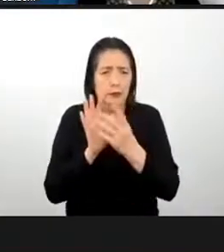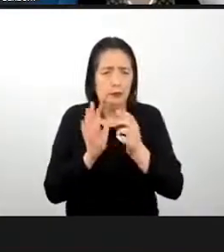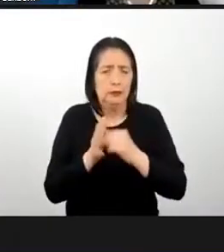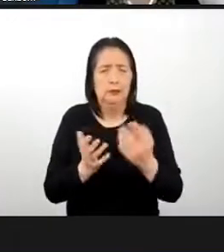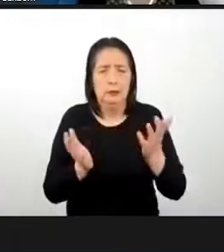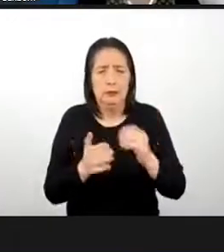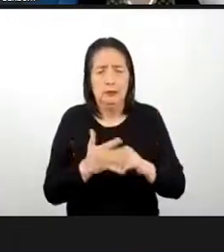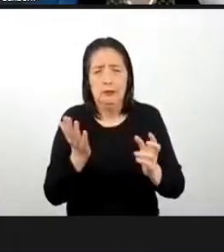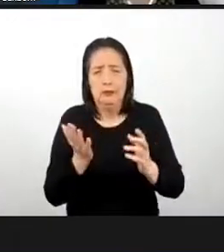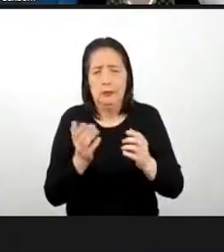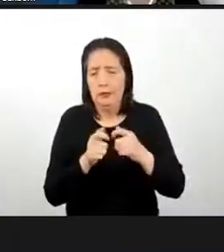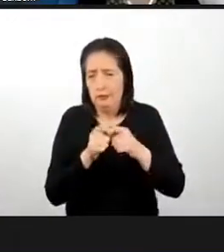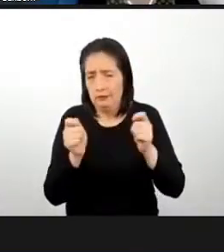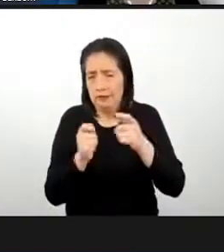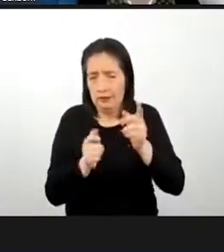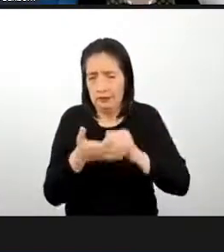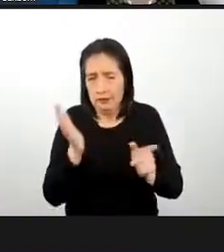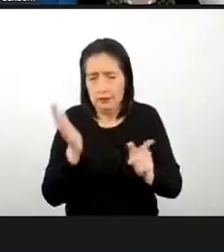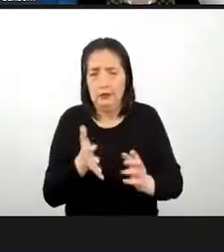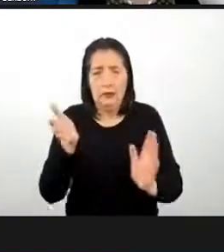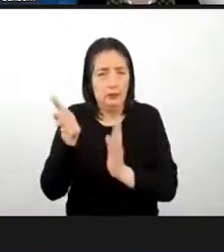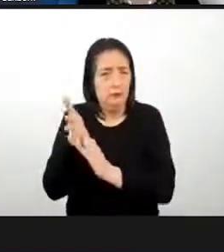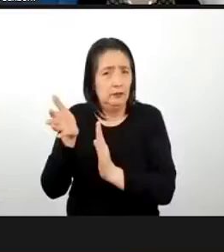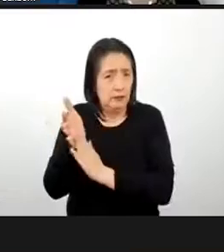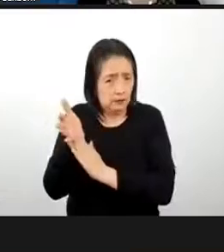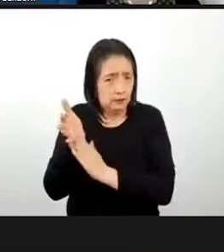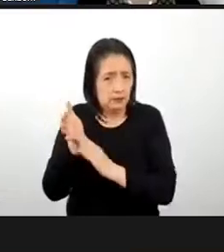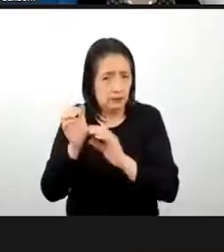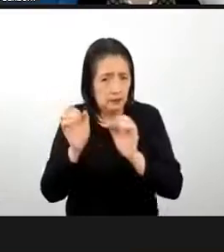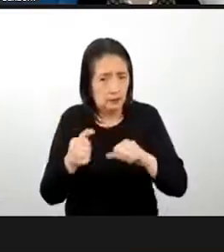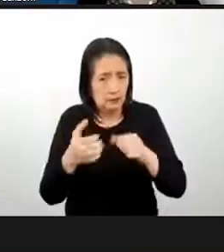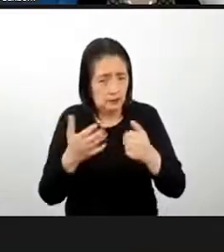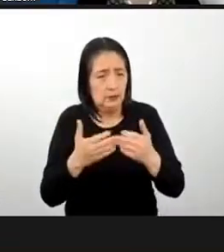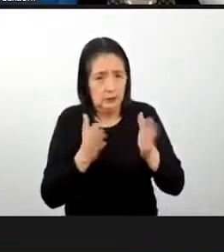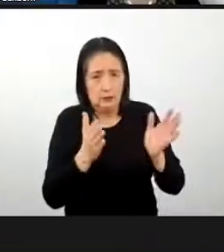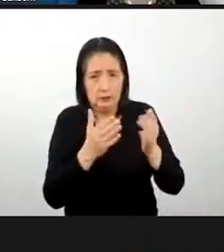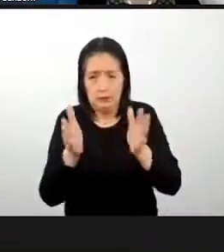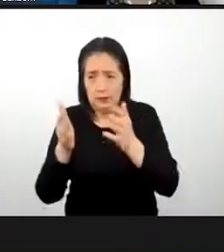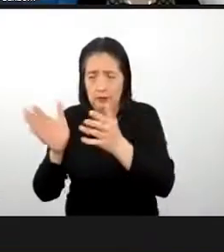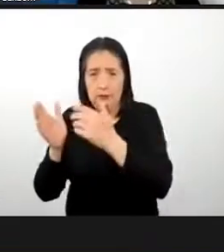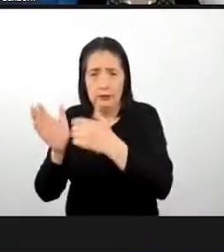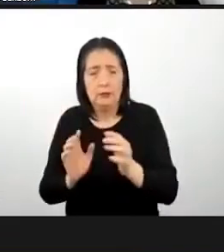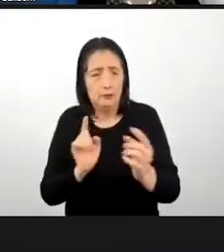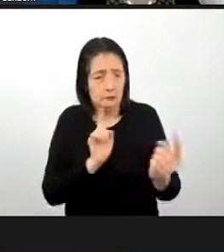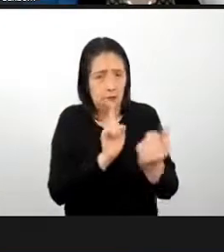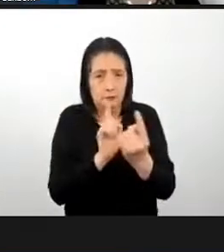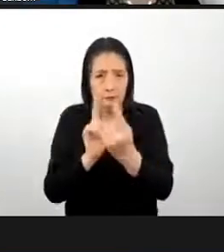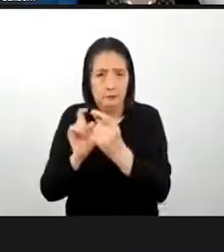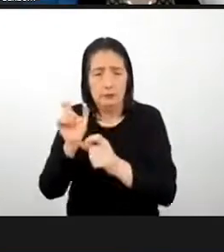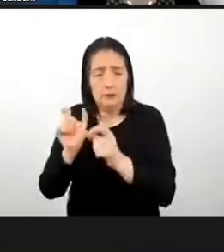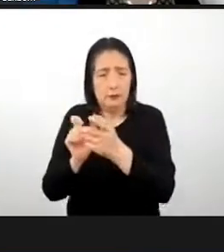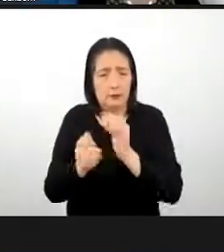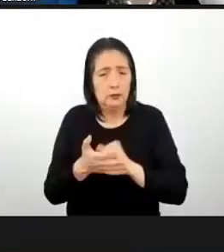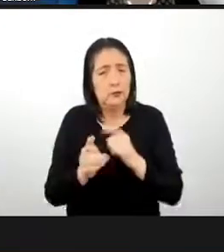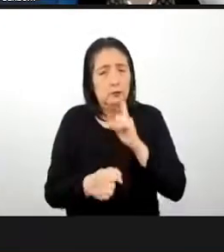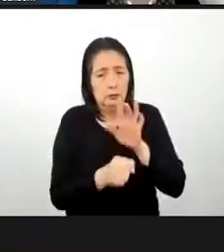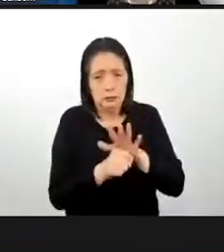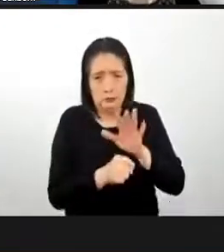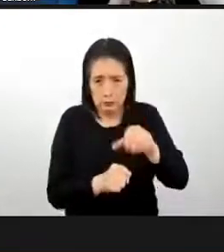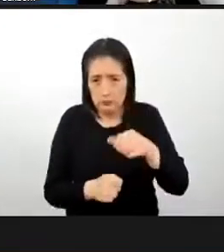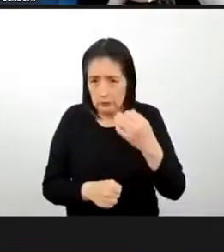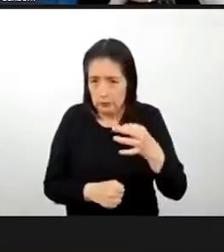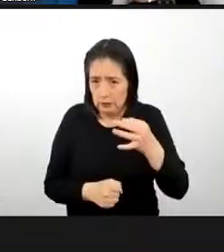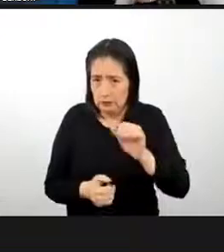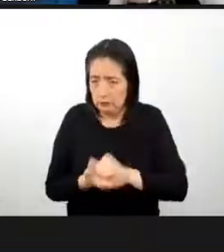ventanilla abierta. Es decir, las defensorías del pueblo han mantenido esas ventanillas abiertas, comprometidos